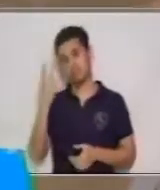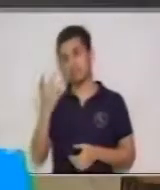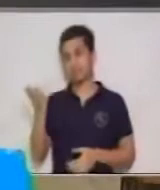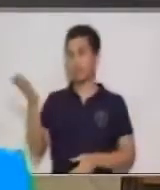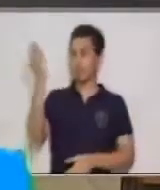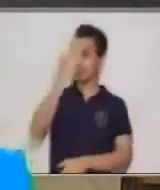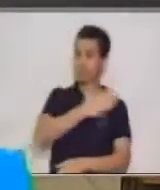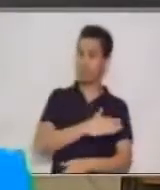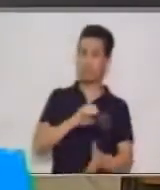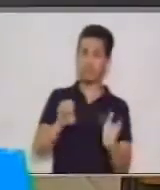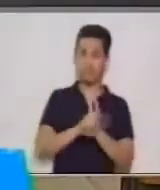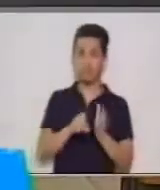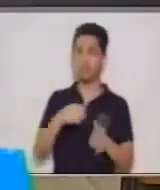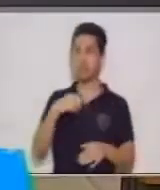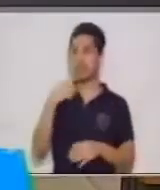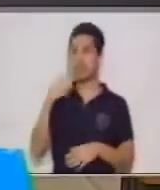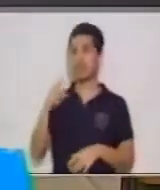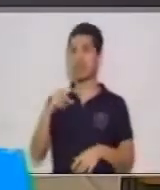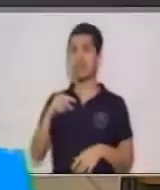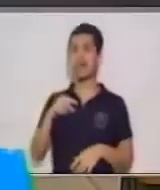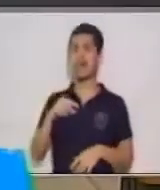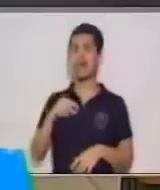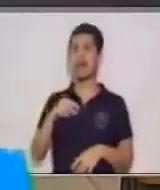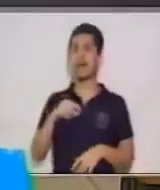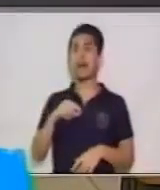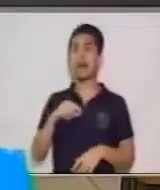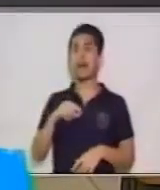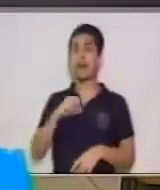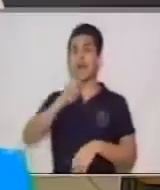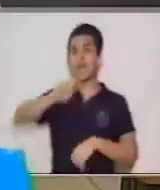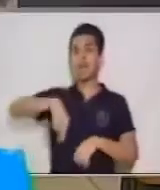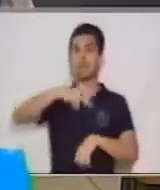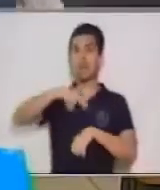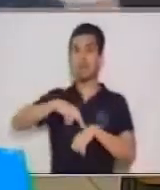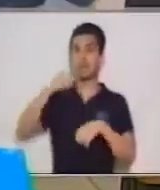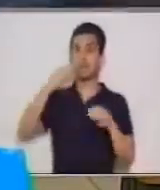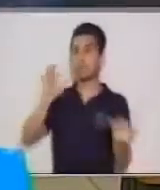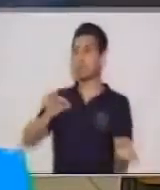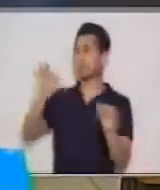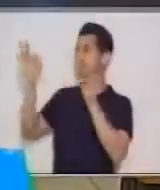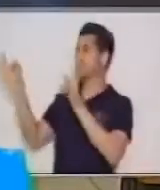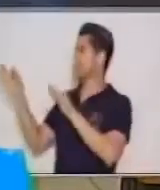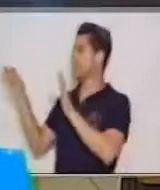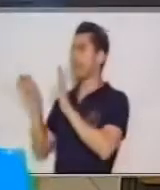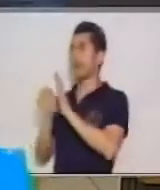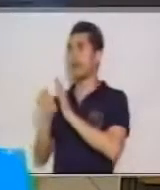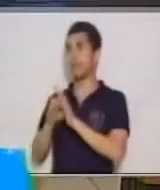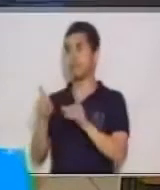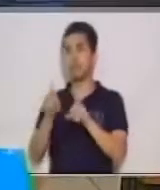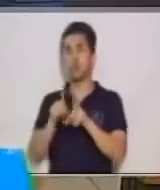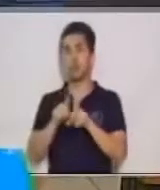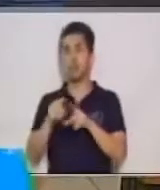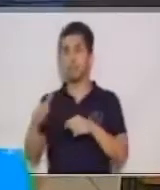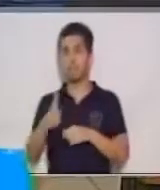¿te recuerdas de la naturaleza? Vamos a utilizar este ejemplo en forma de pez.